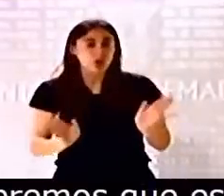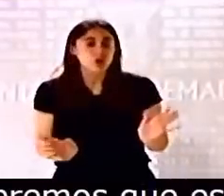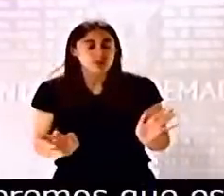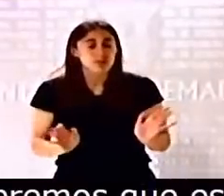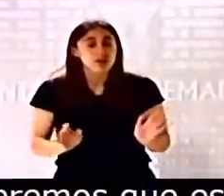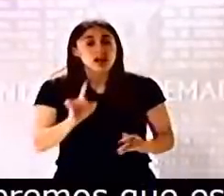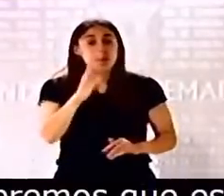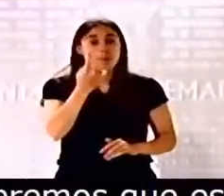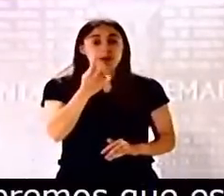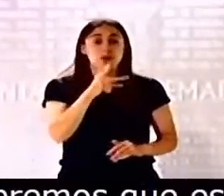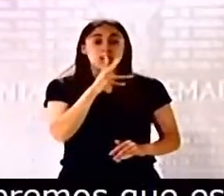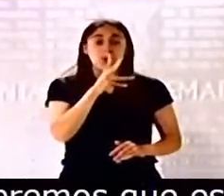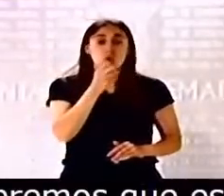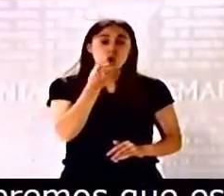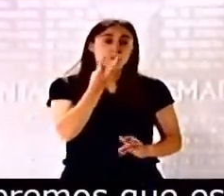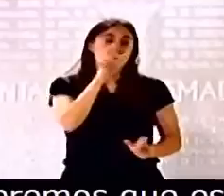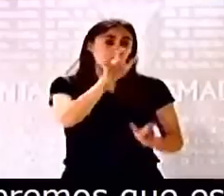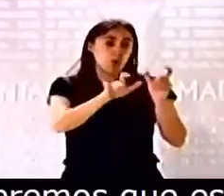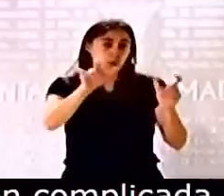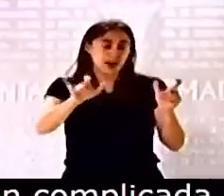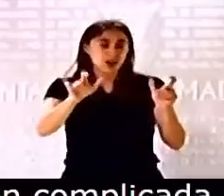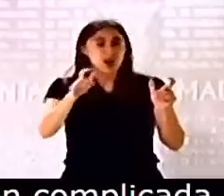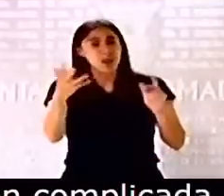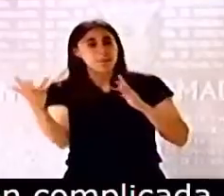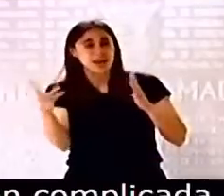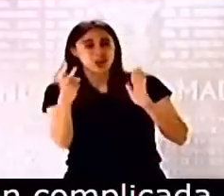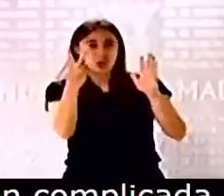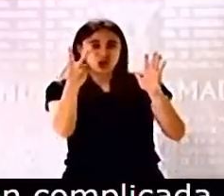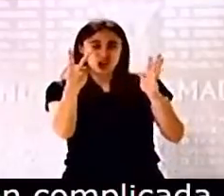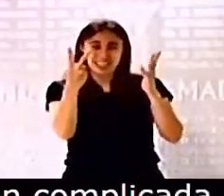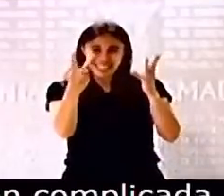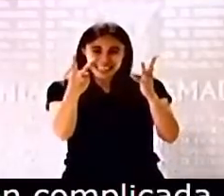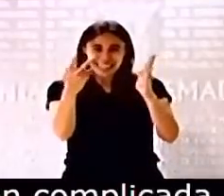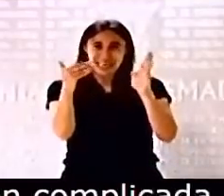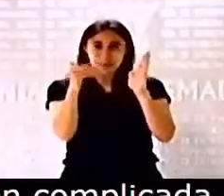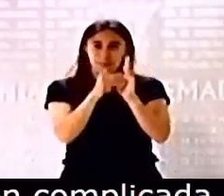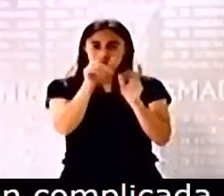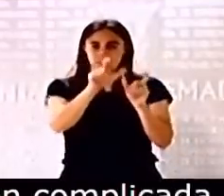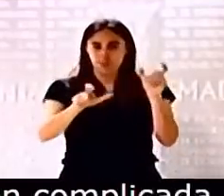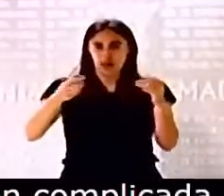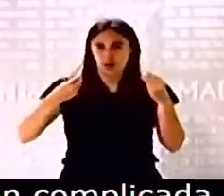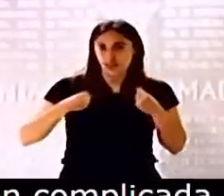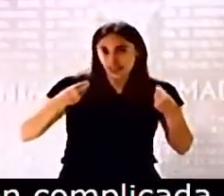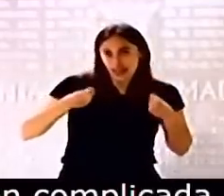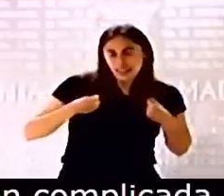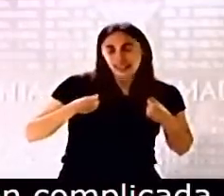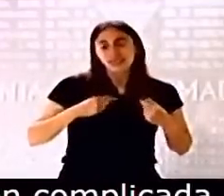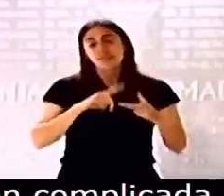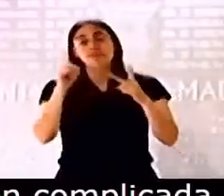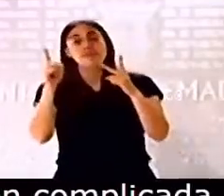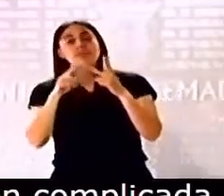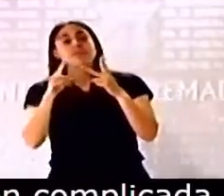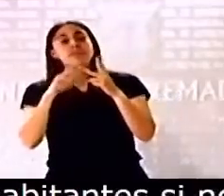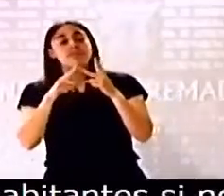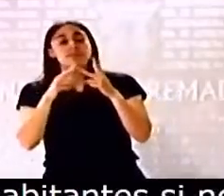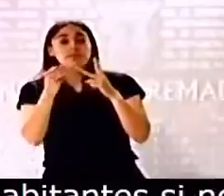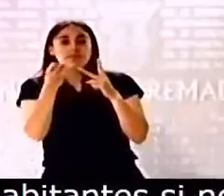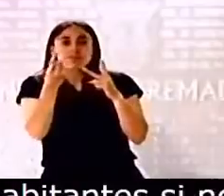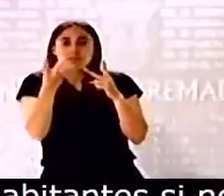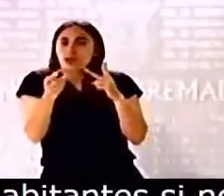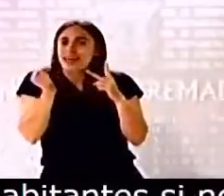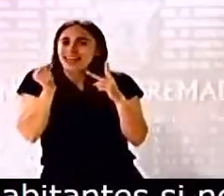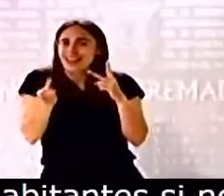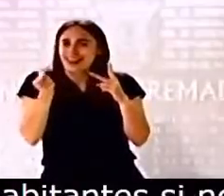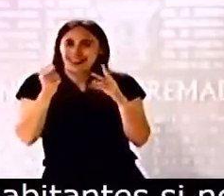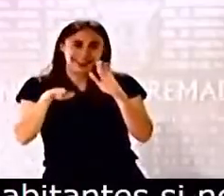Primero, por el tamaño de la población, son cerca de 7.000 habitantes, si no me falla la memoria. En segundo lugar, por la cantidad de incidencia